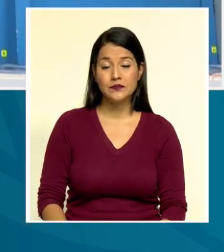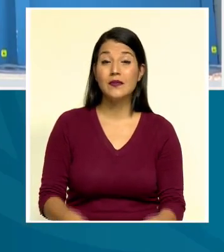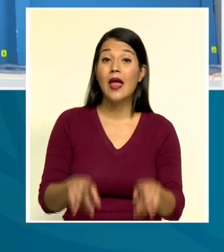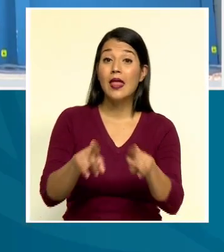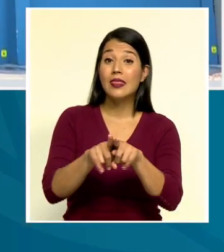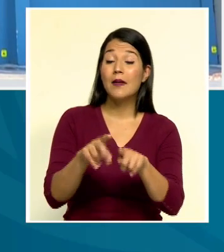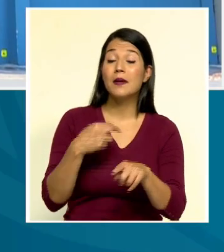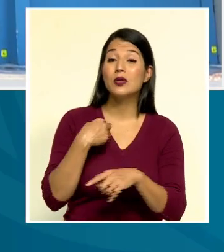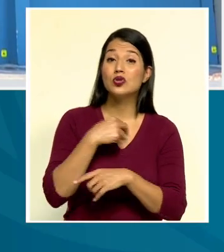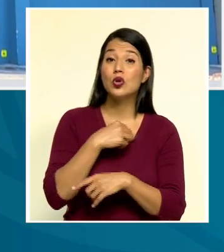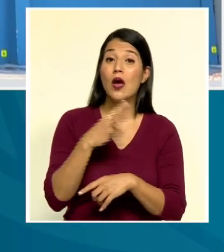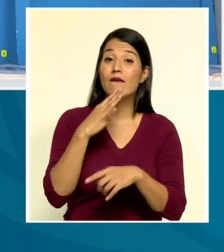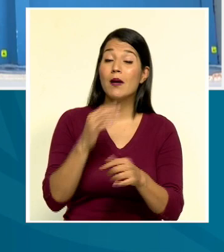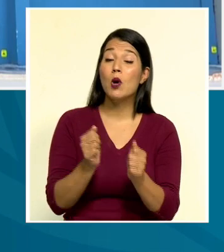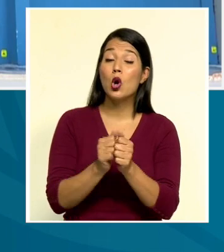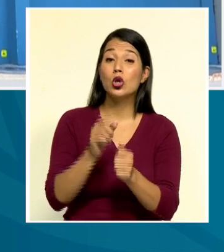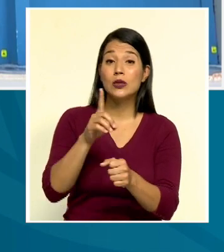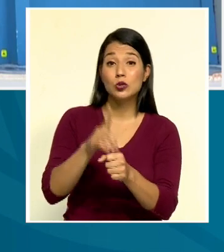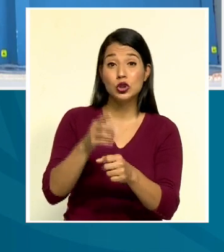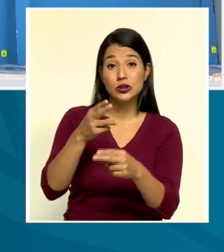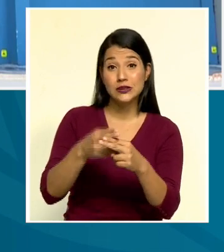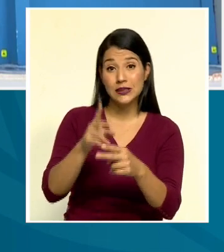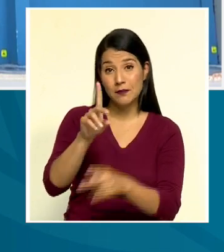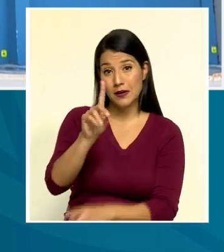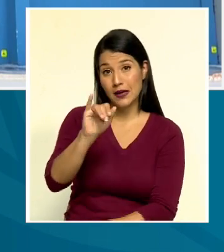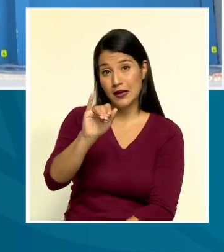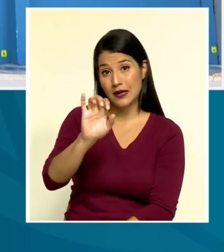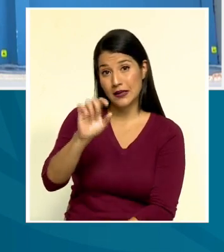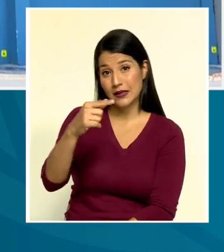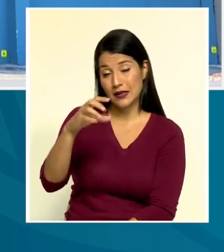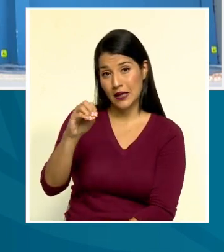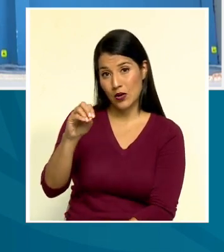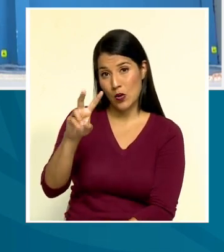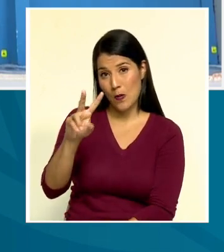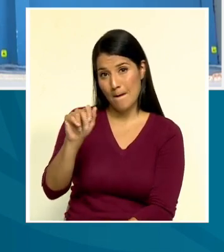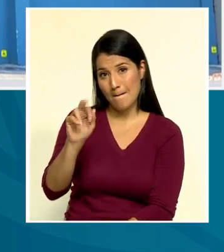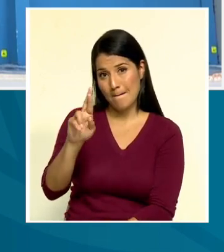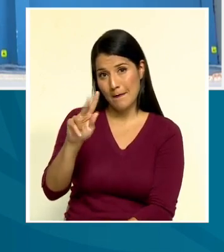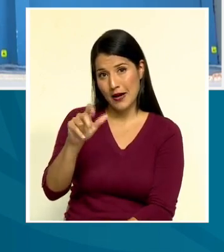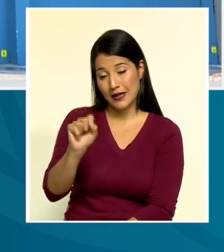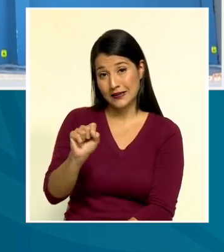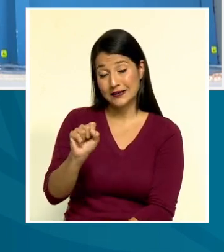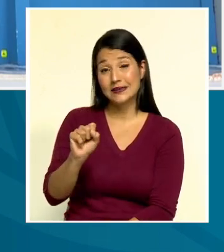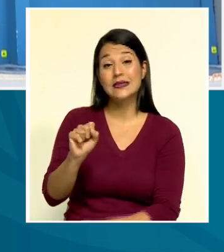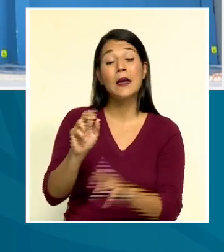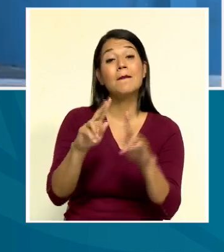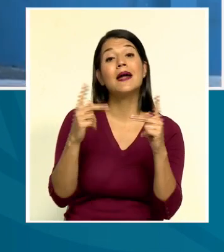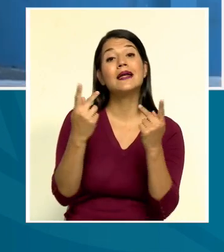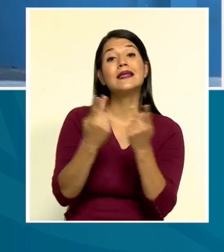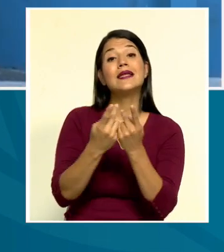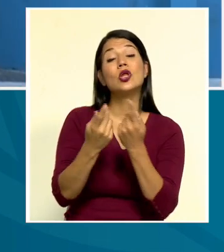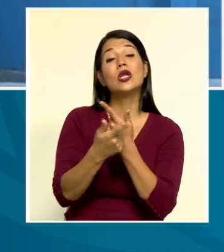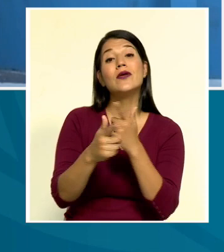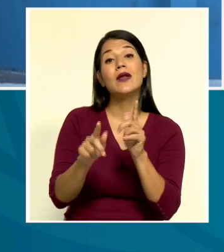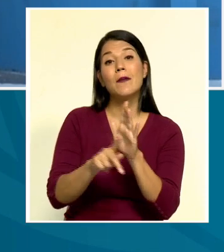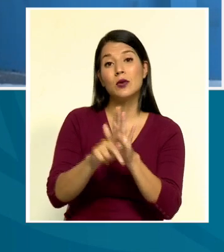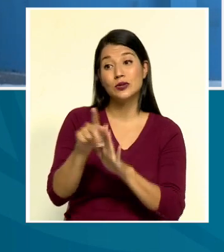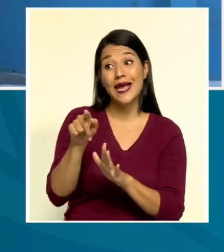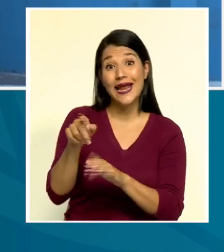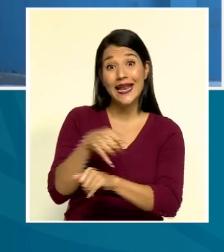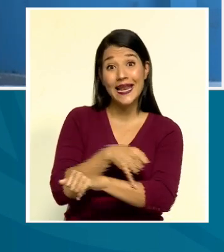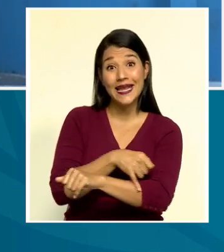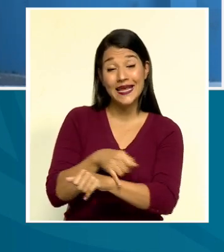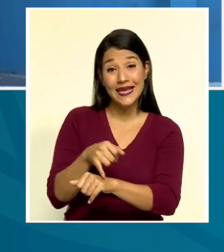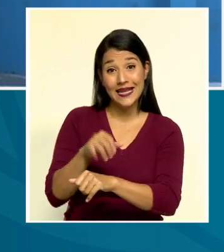También conversamos con el diputado Diego Vargas del Partido Liberal Progresista, quien además es ingeniero civil. Con él conversamos